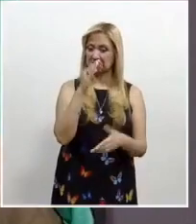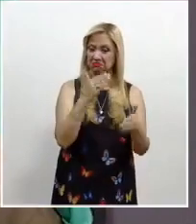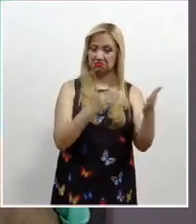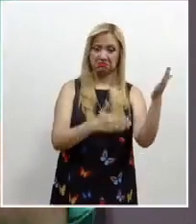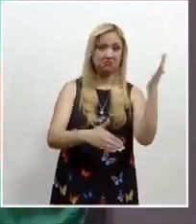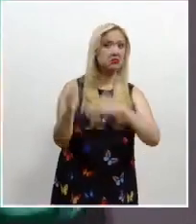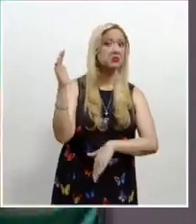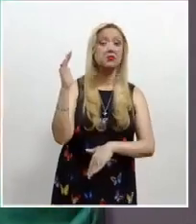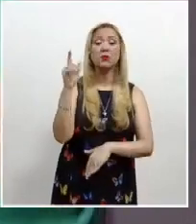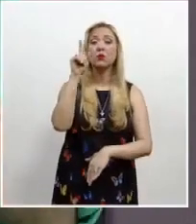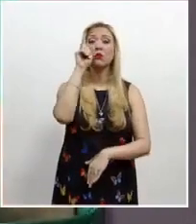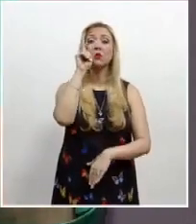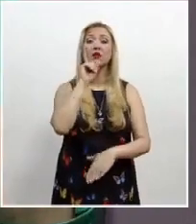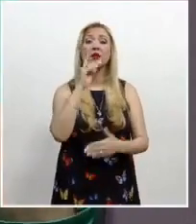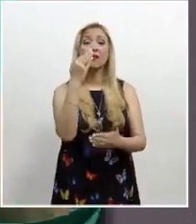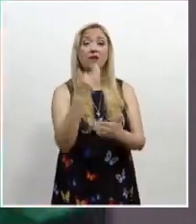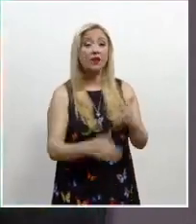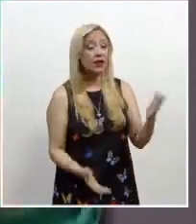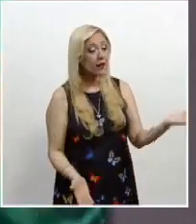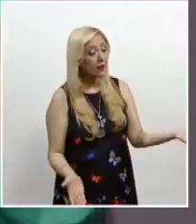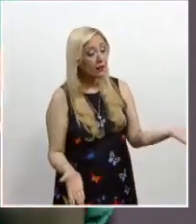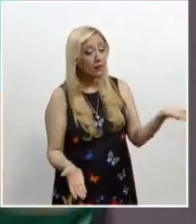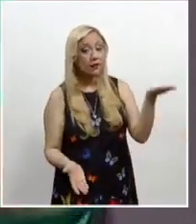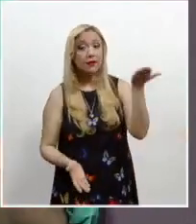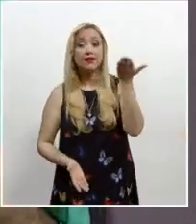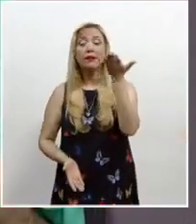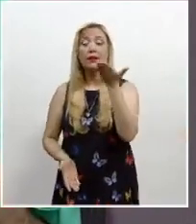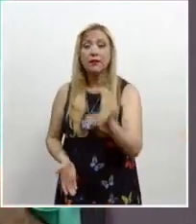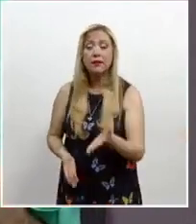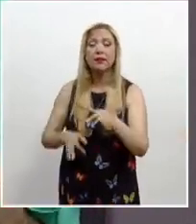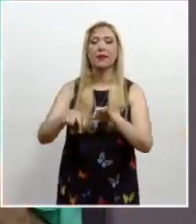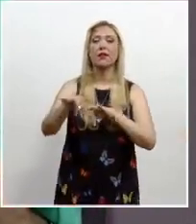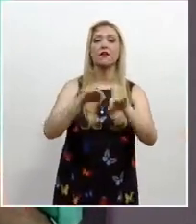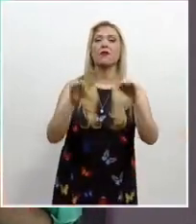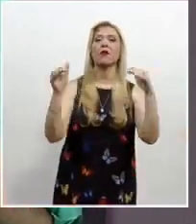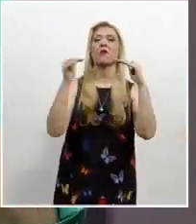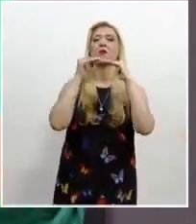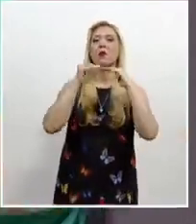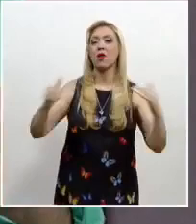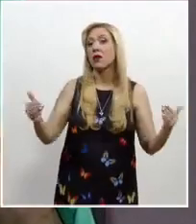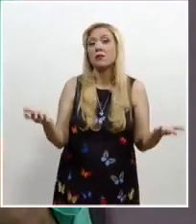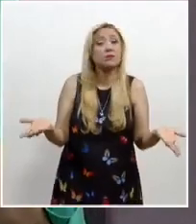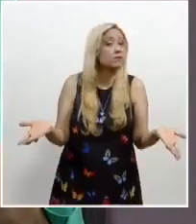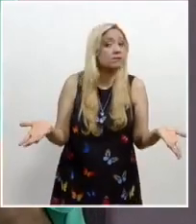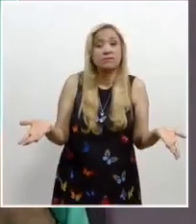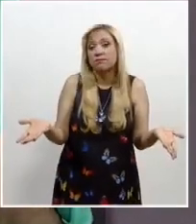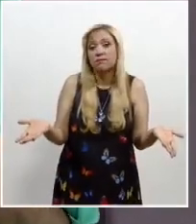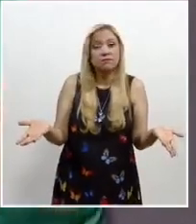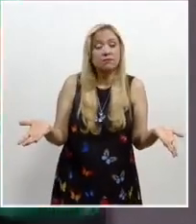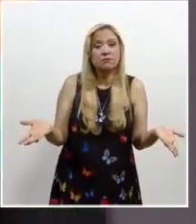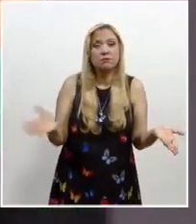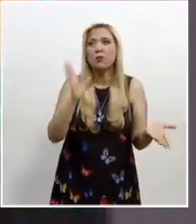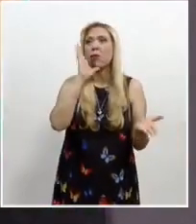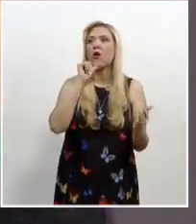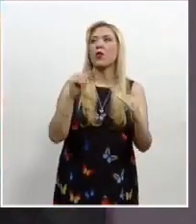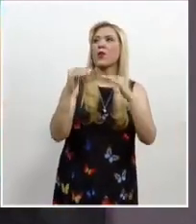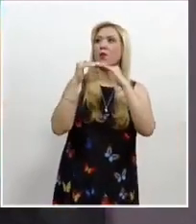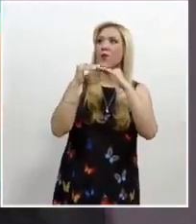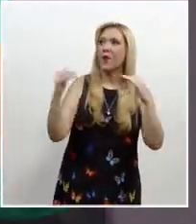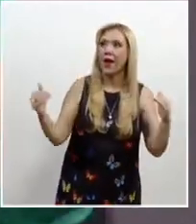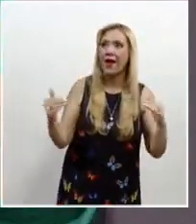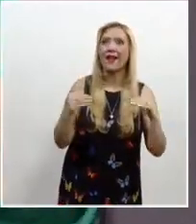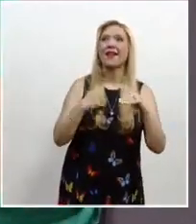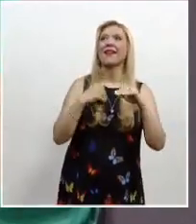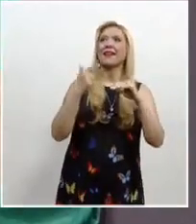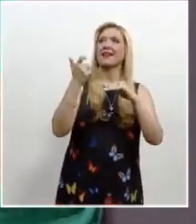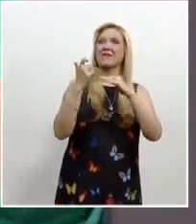porque las mujeres no se han incorporado al mercado laboral en condiciones de igualdad. Y no nos vamos a incorporar, ni vamos a aceptar